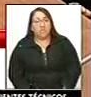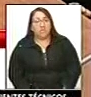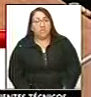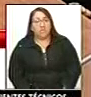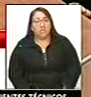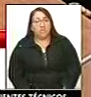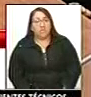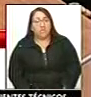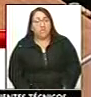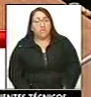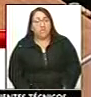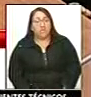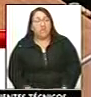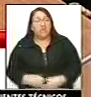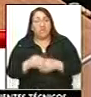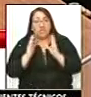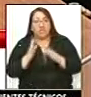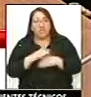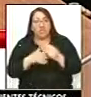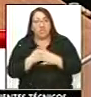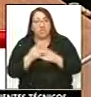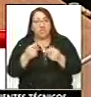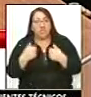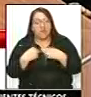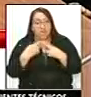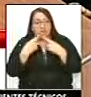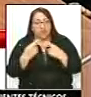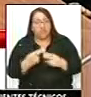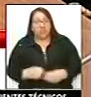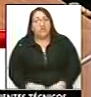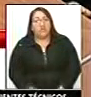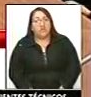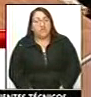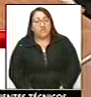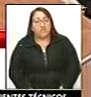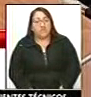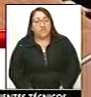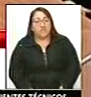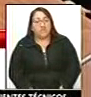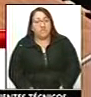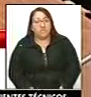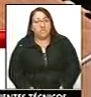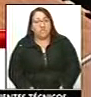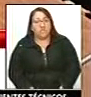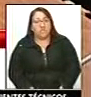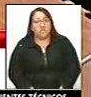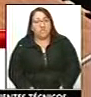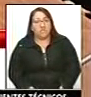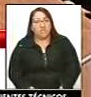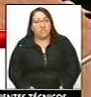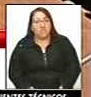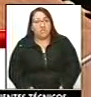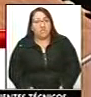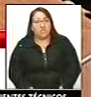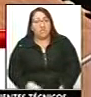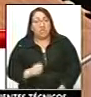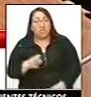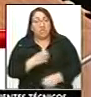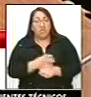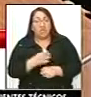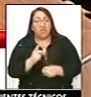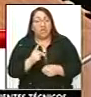En atención a ello es que se obtuvieron estos resultados, ¿no?, tema por tema, ¿no? Como les mencionaba, en el tema del CONEI,